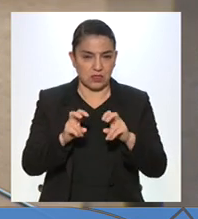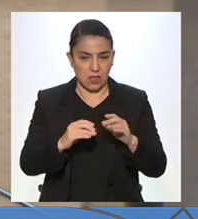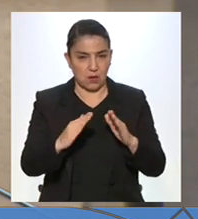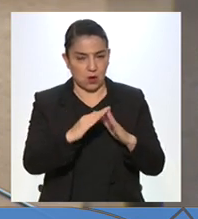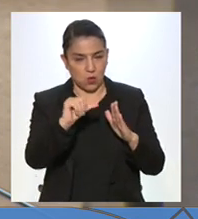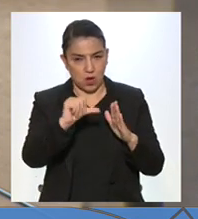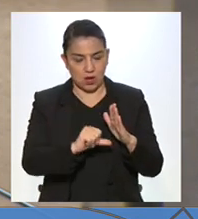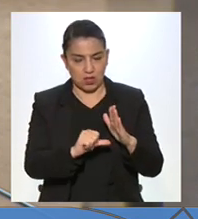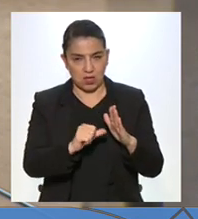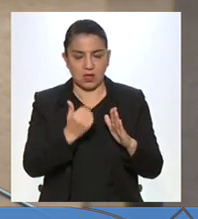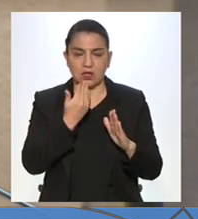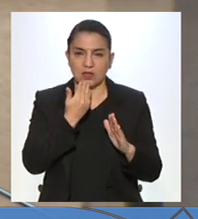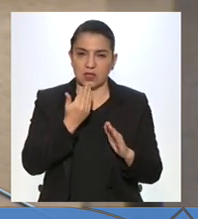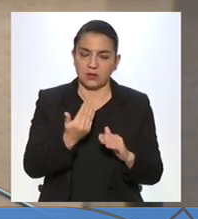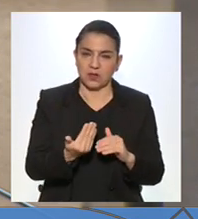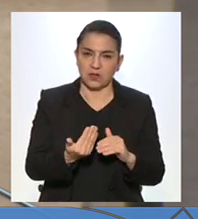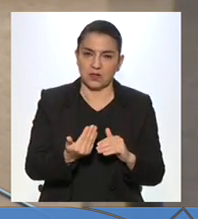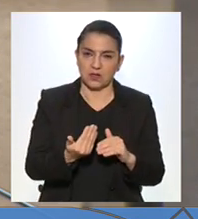cuarentenas,